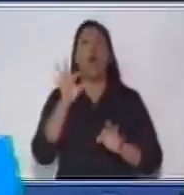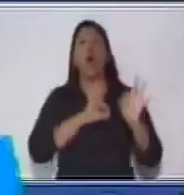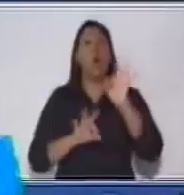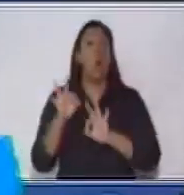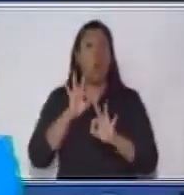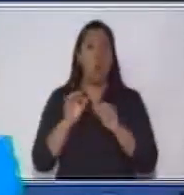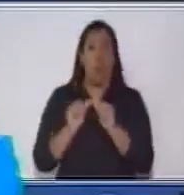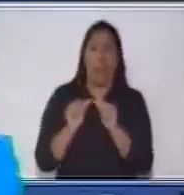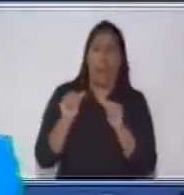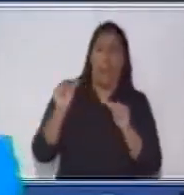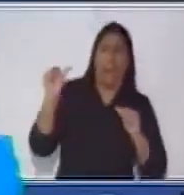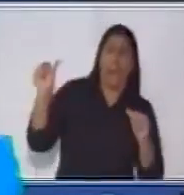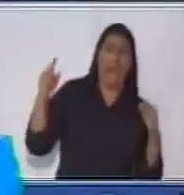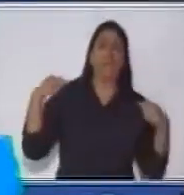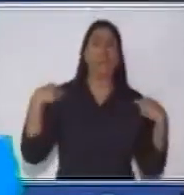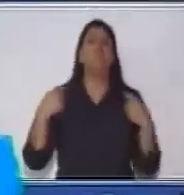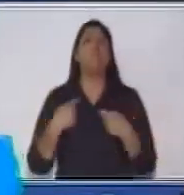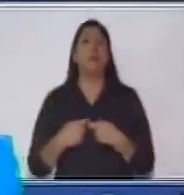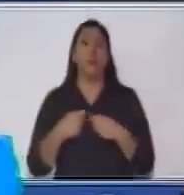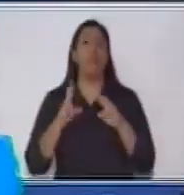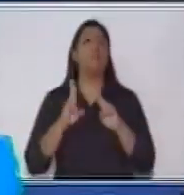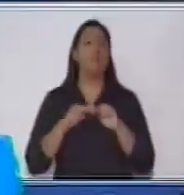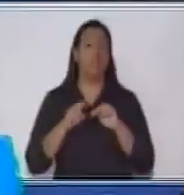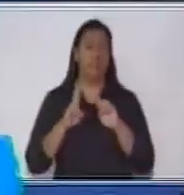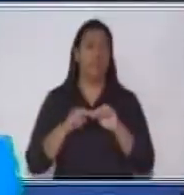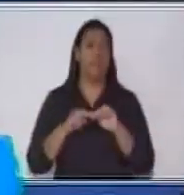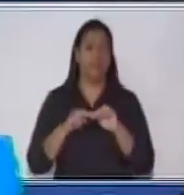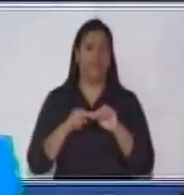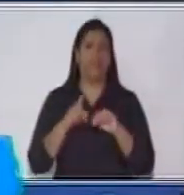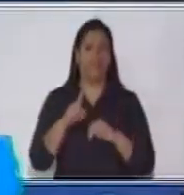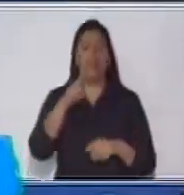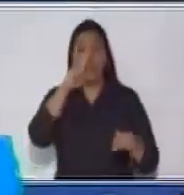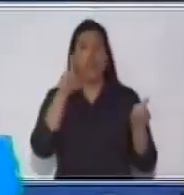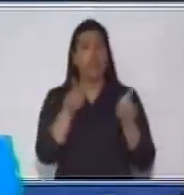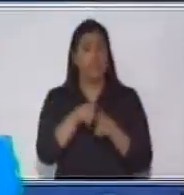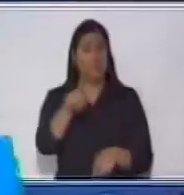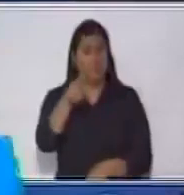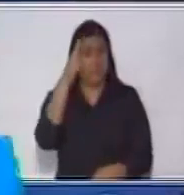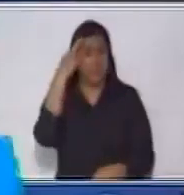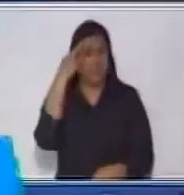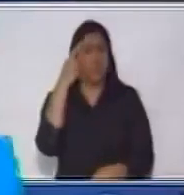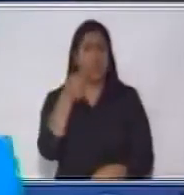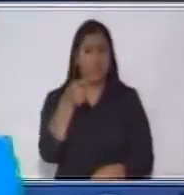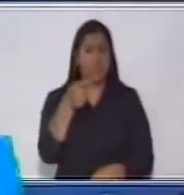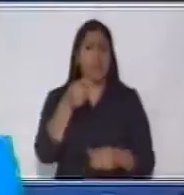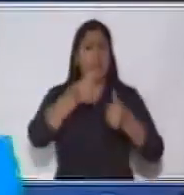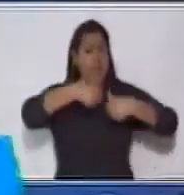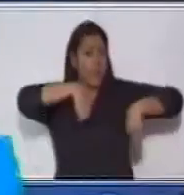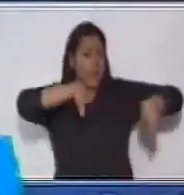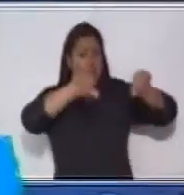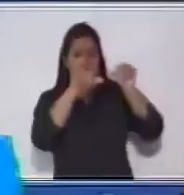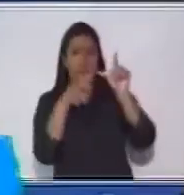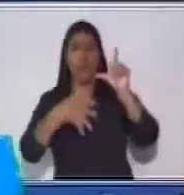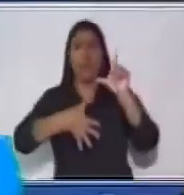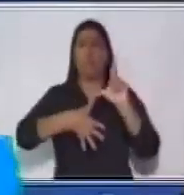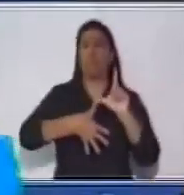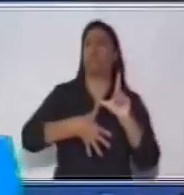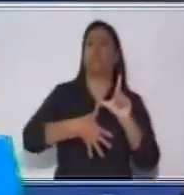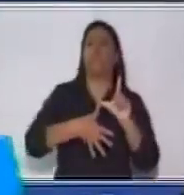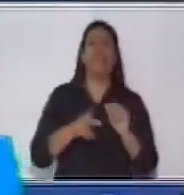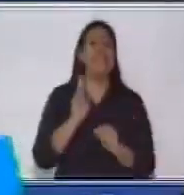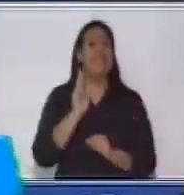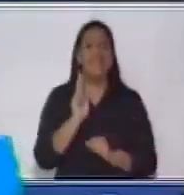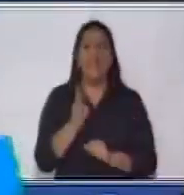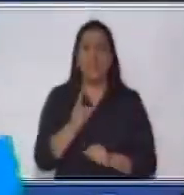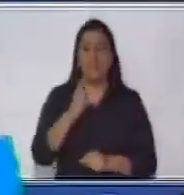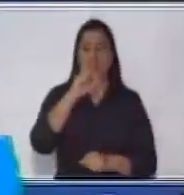que establecimos que el fonema en cuanto al área de Hispanoamérica, siempre la C, la S y la